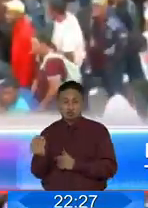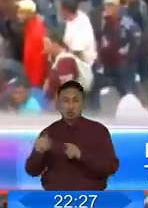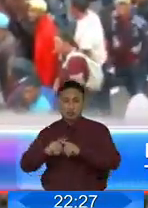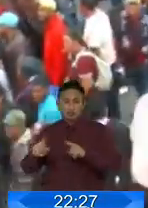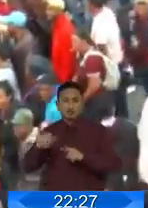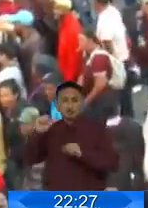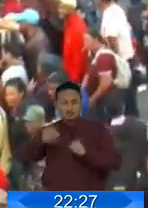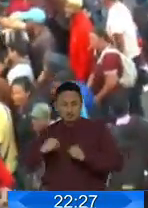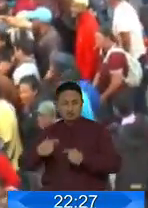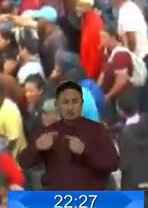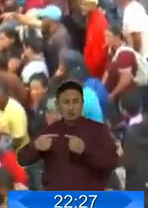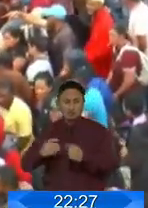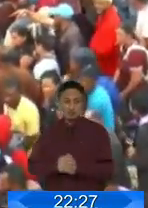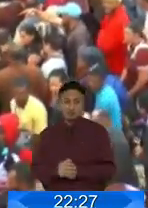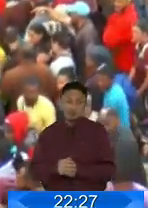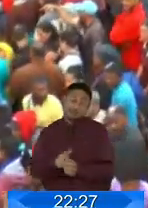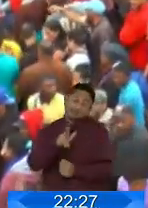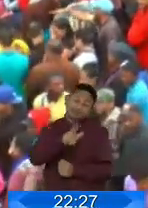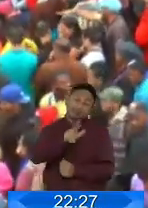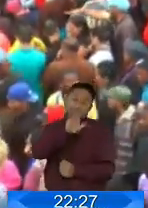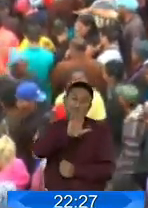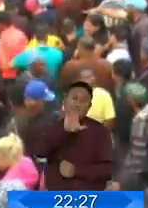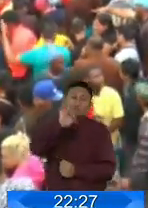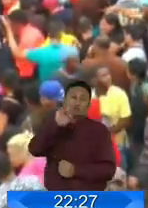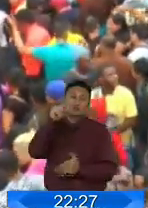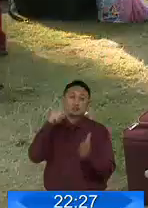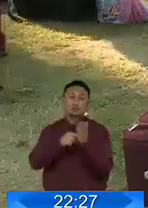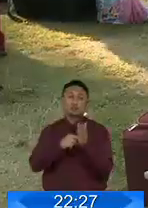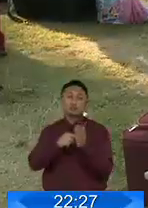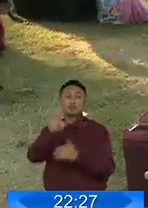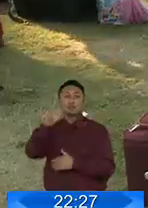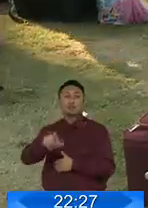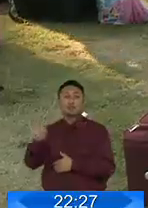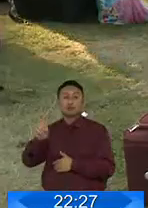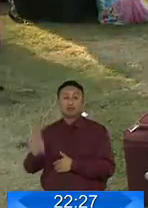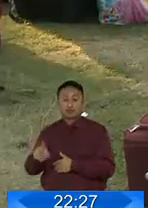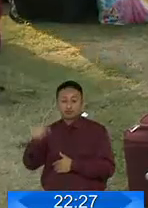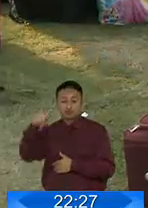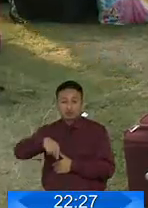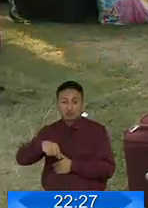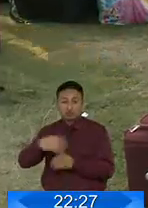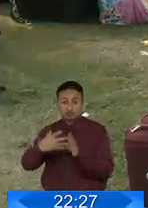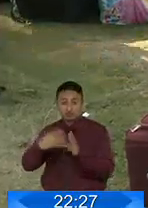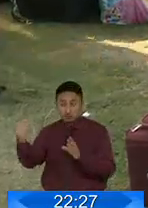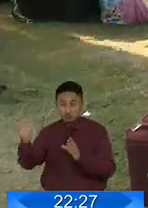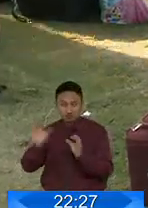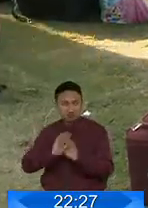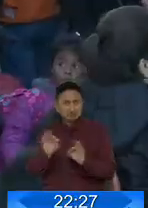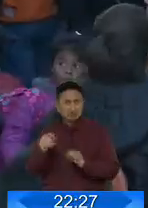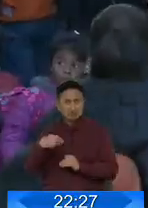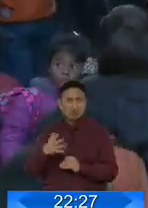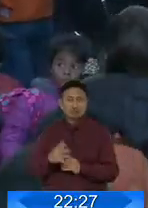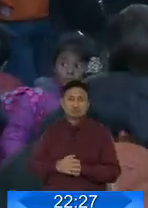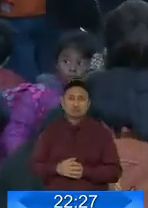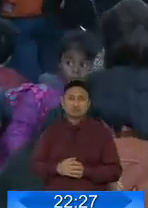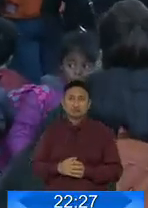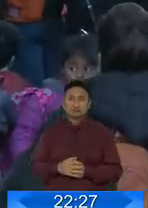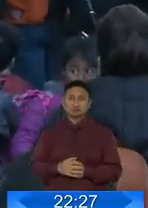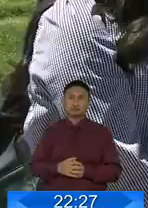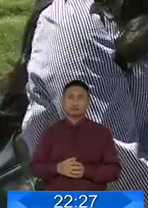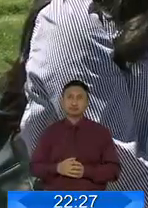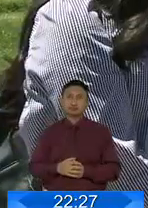un flujo continuo. Al menos 358.000 venezolanos no registraron su salida del país en lo que va del año,